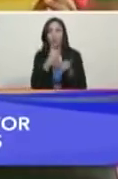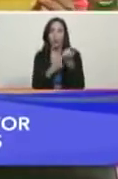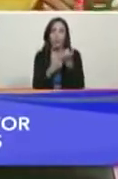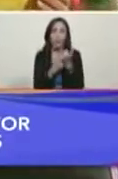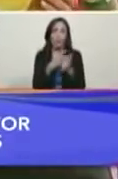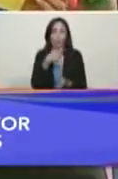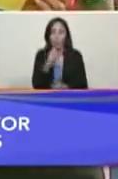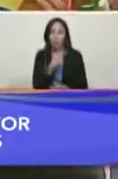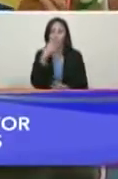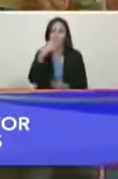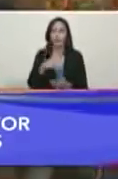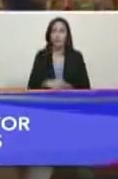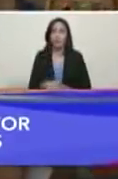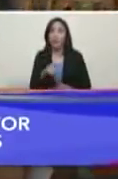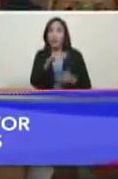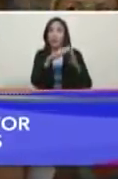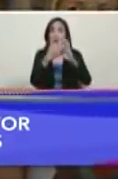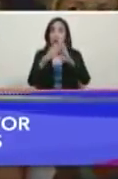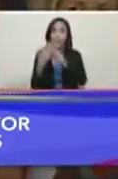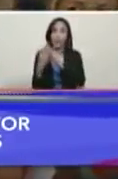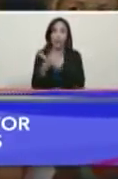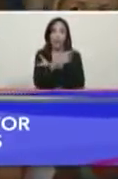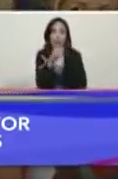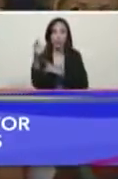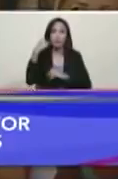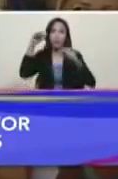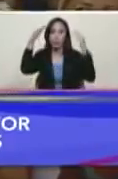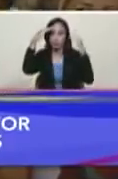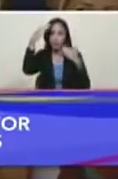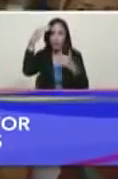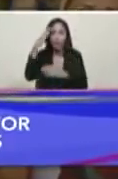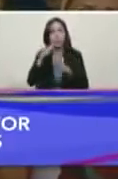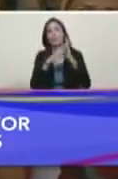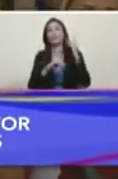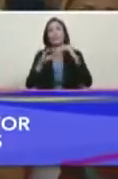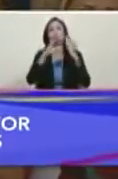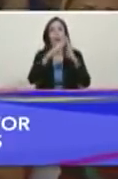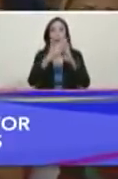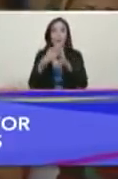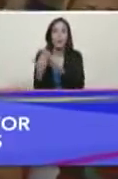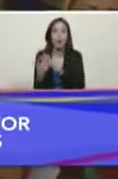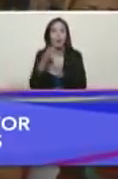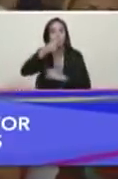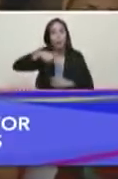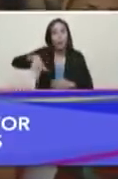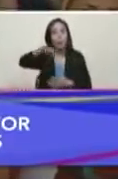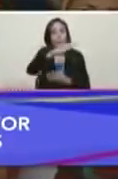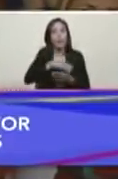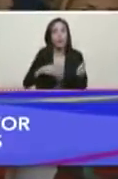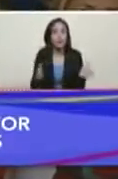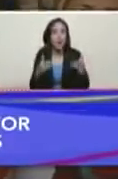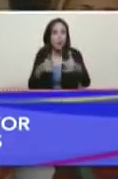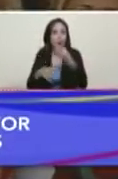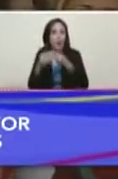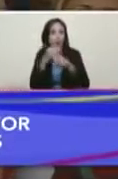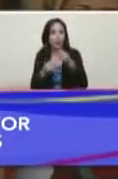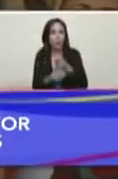ahí están los comuneros, pues. Saludo a los comuneros de todo el país, a las comuneras, a los CLAP de todo el